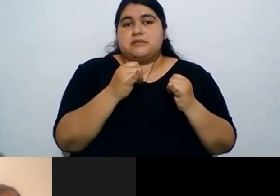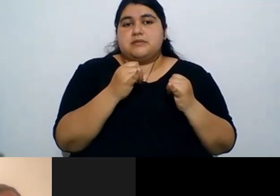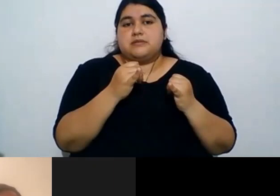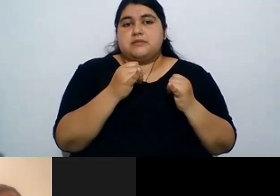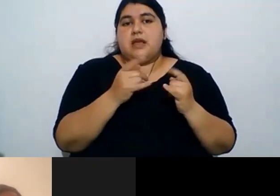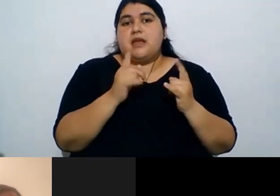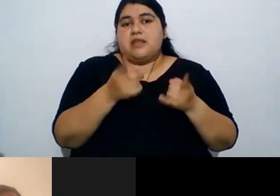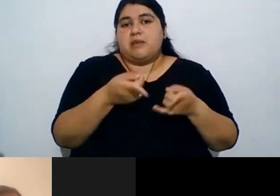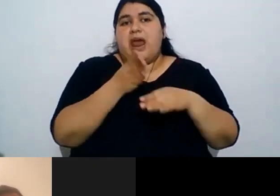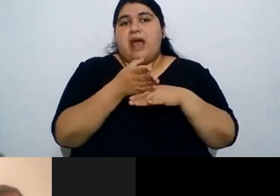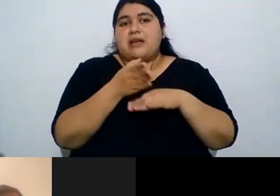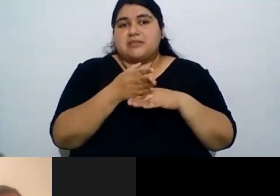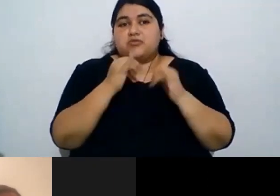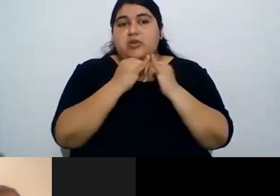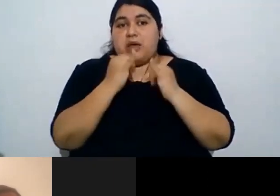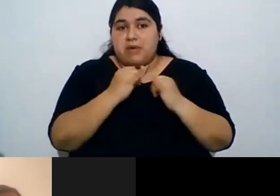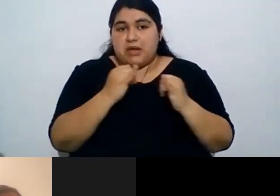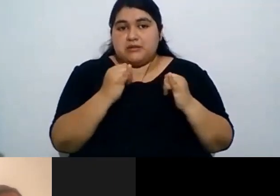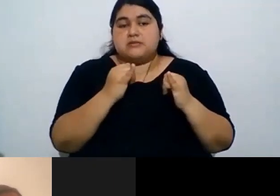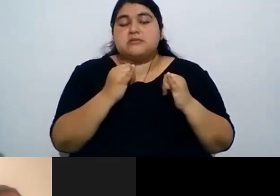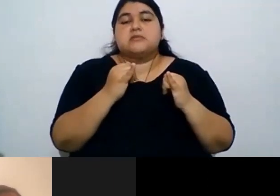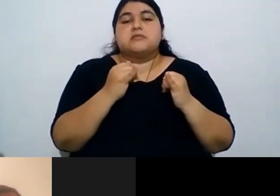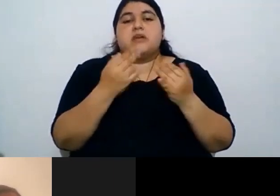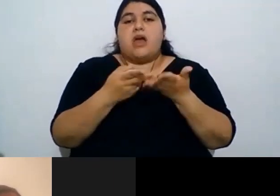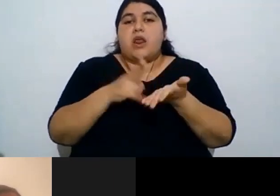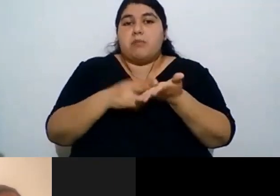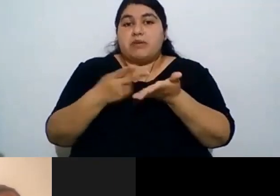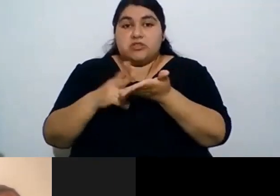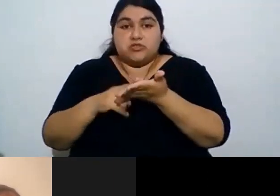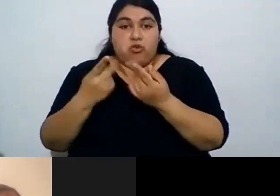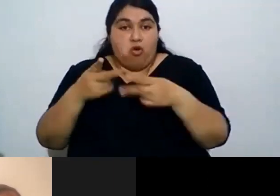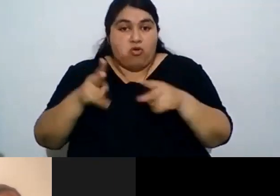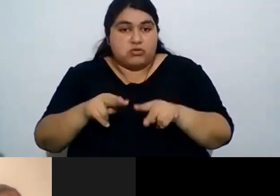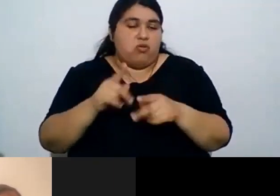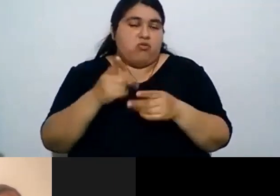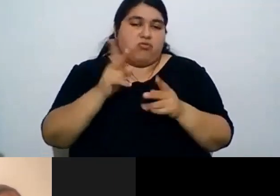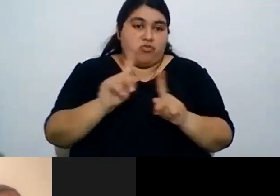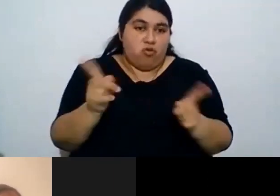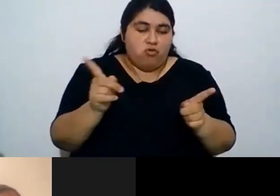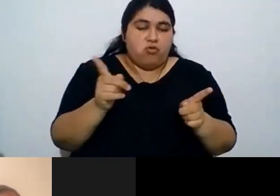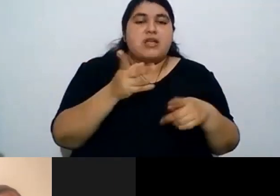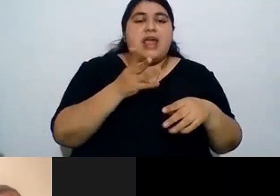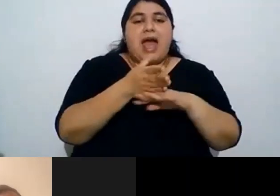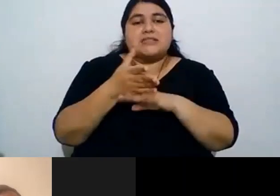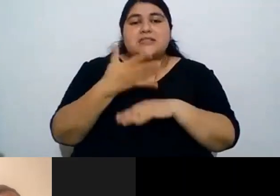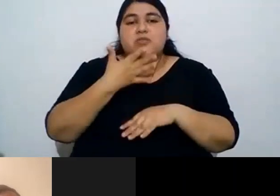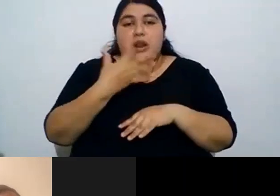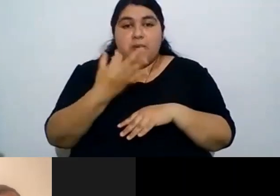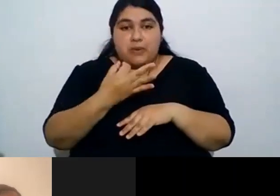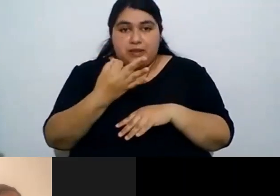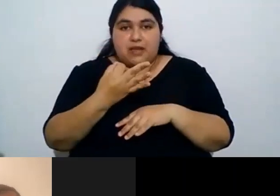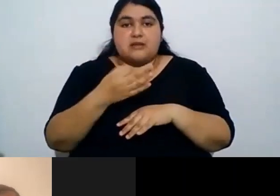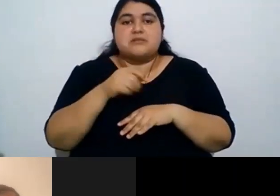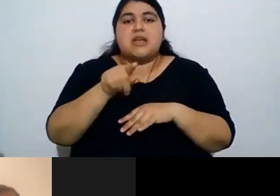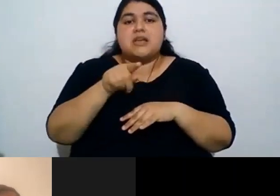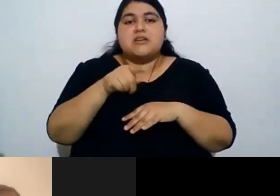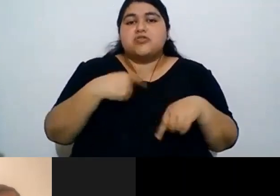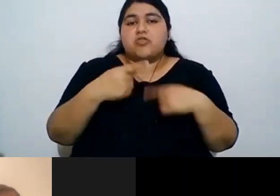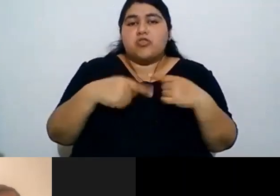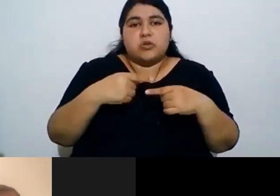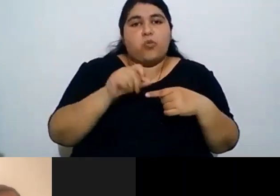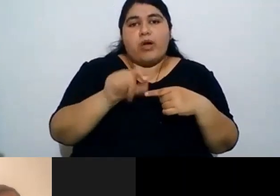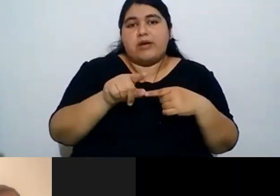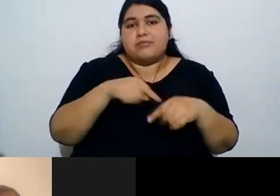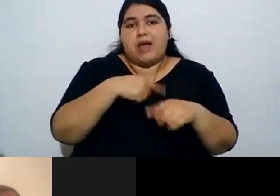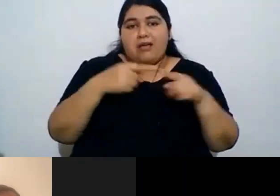acceso a la paz, la no repetición y obviamente el acceso a la verdad, que es algo de lo que se sigue negando un poco en